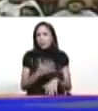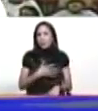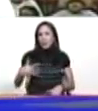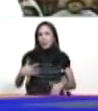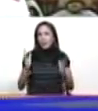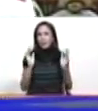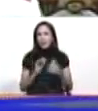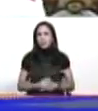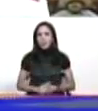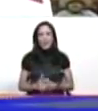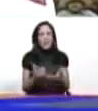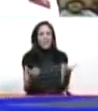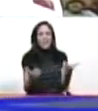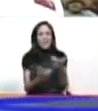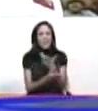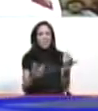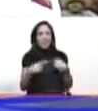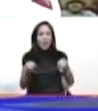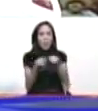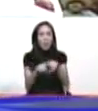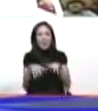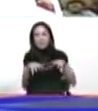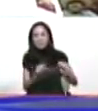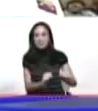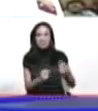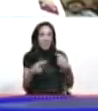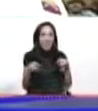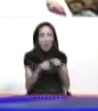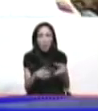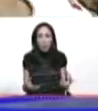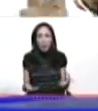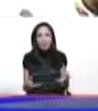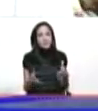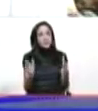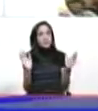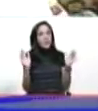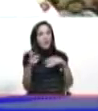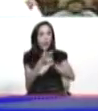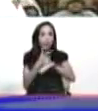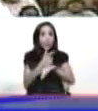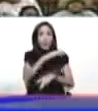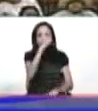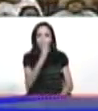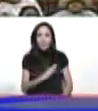Así es el extremismo neofascista que está a punto de gobernar Brasil.